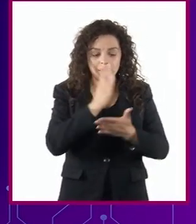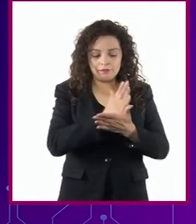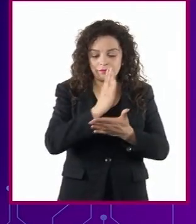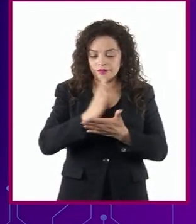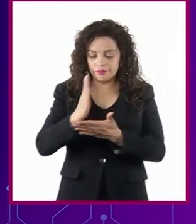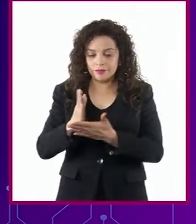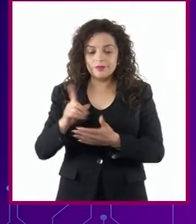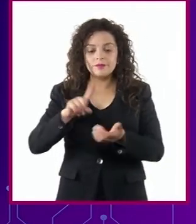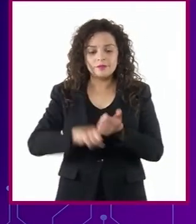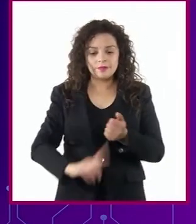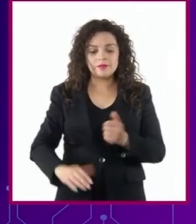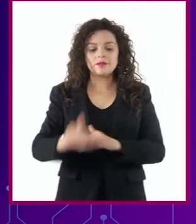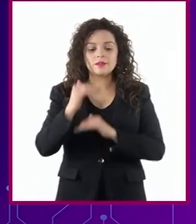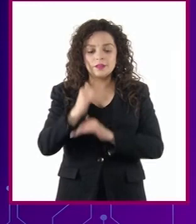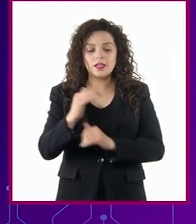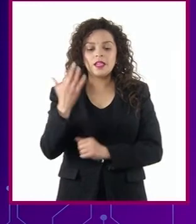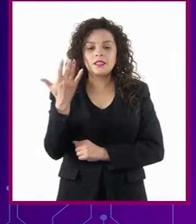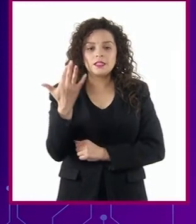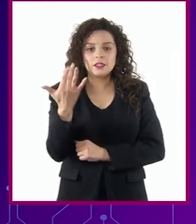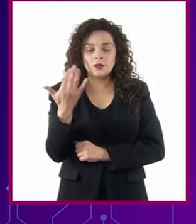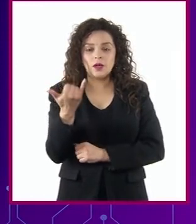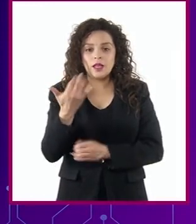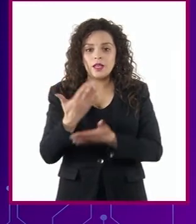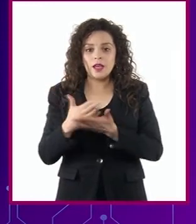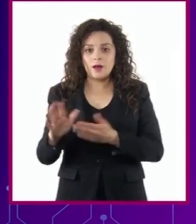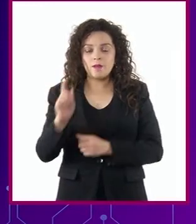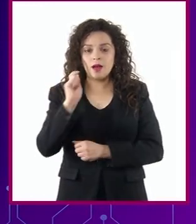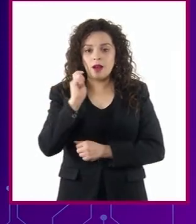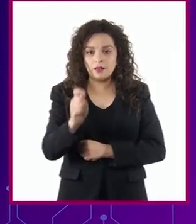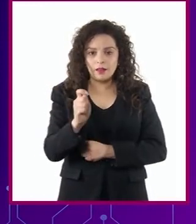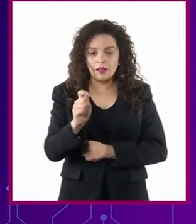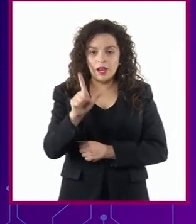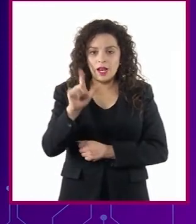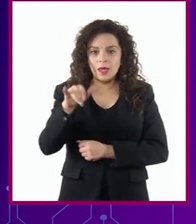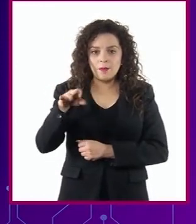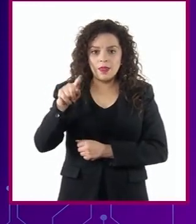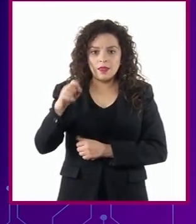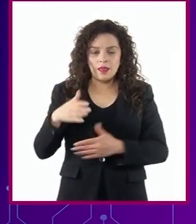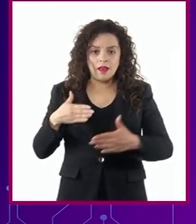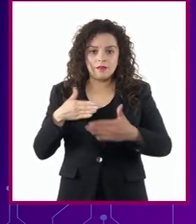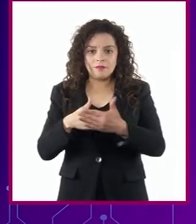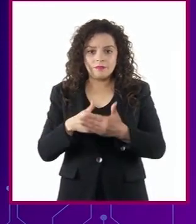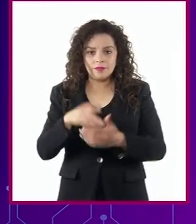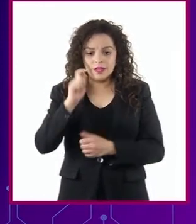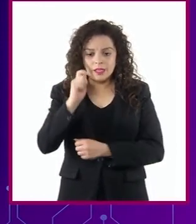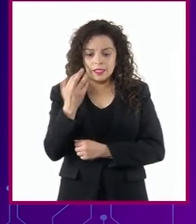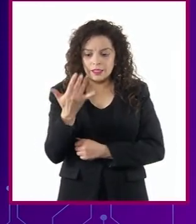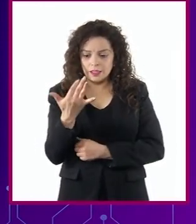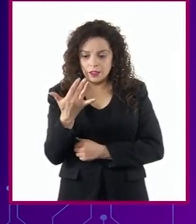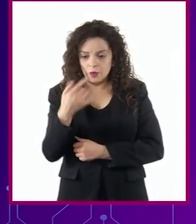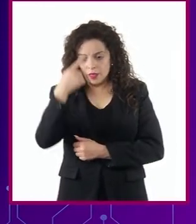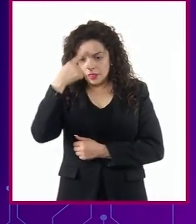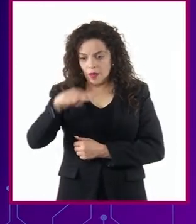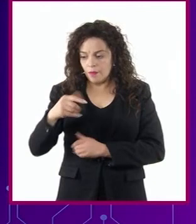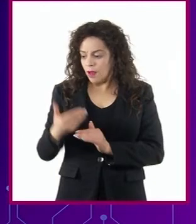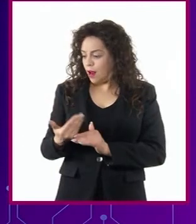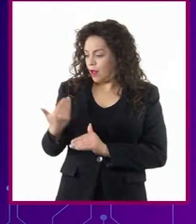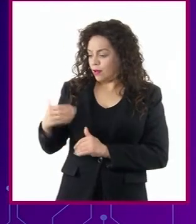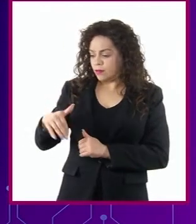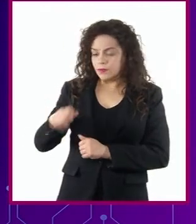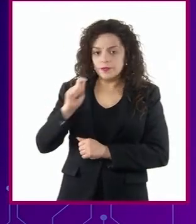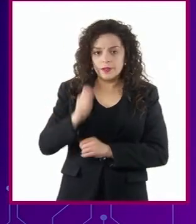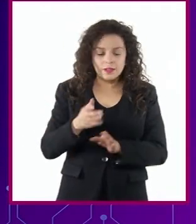es 50. Además, la distancia del límite del intervalo 50 a la marca de clase anterior o